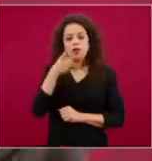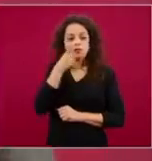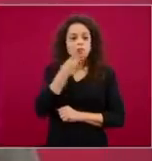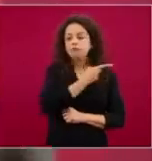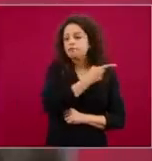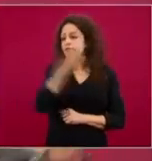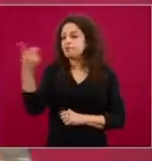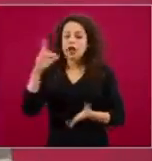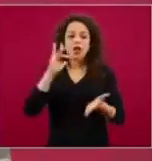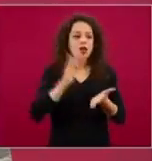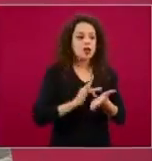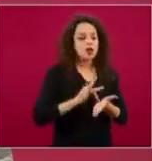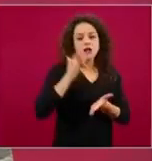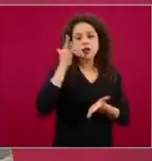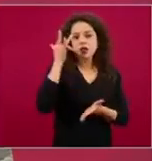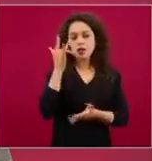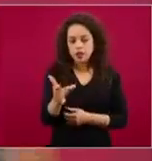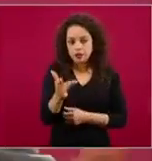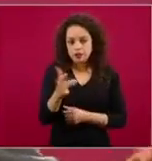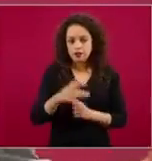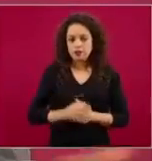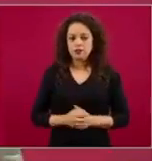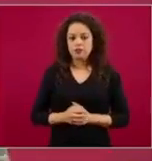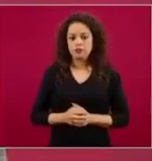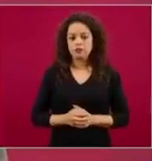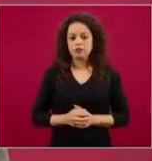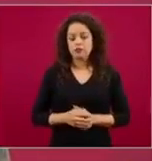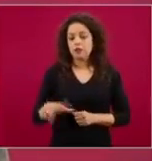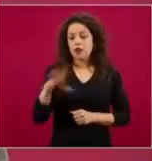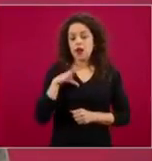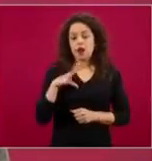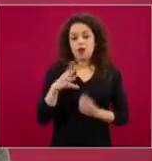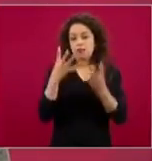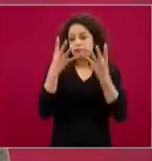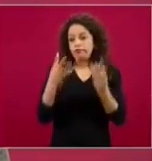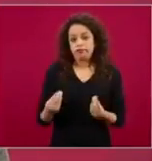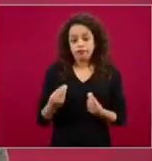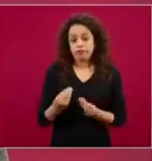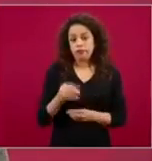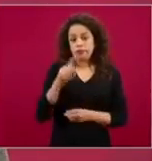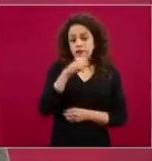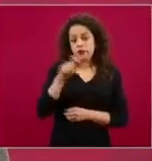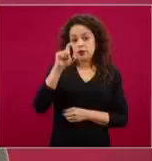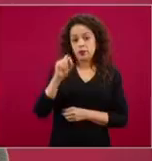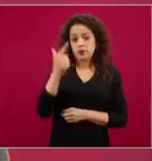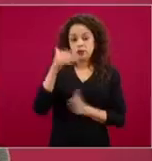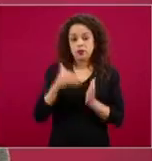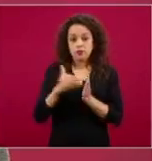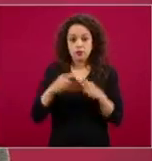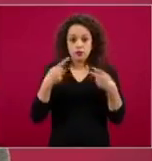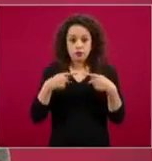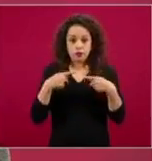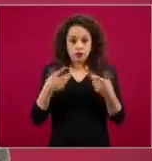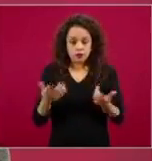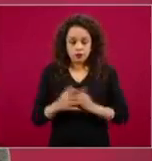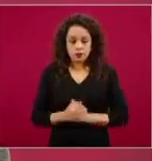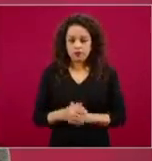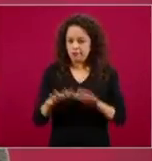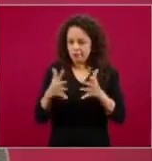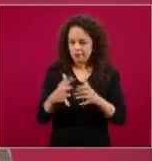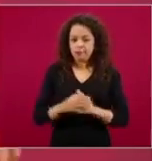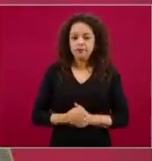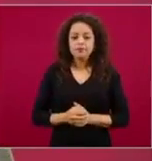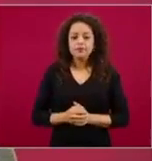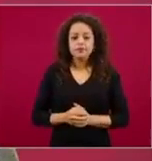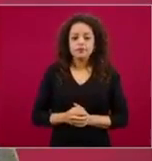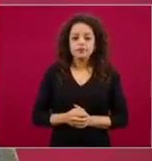entidad múltiple, conformada por 127 millones de personas, número redondo, que